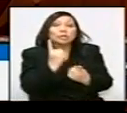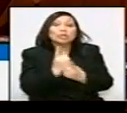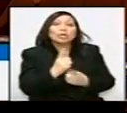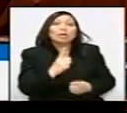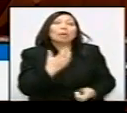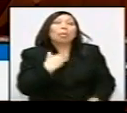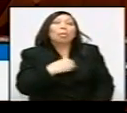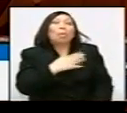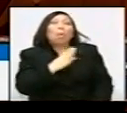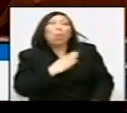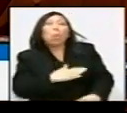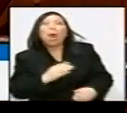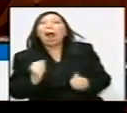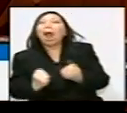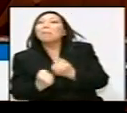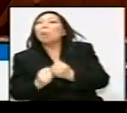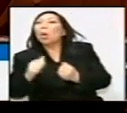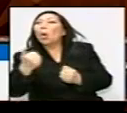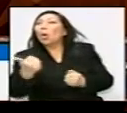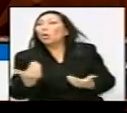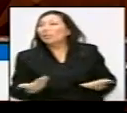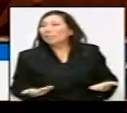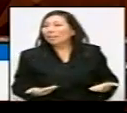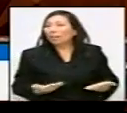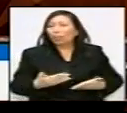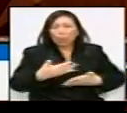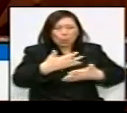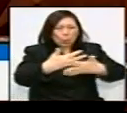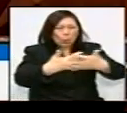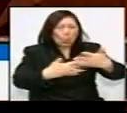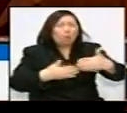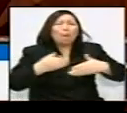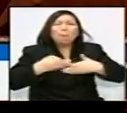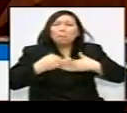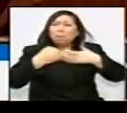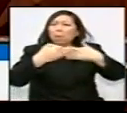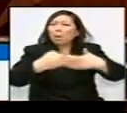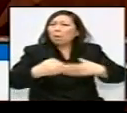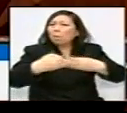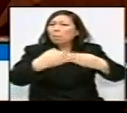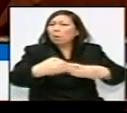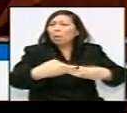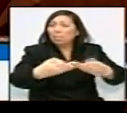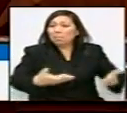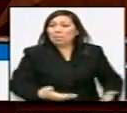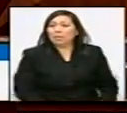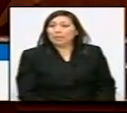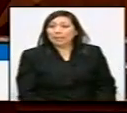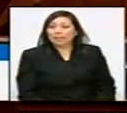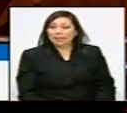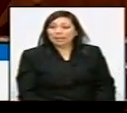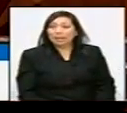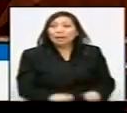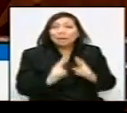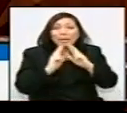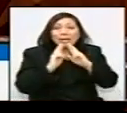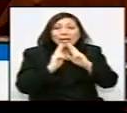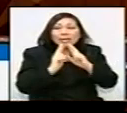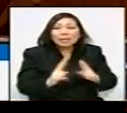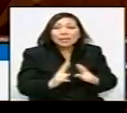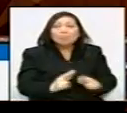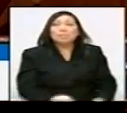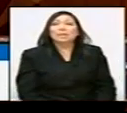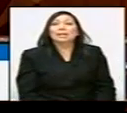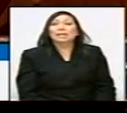LOBIS. La implementación de este registro ha sido largamente postergada en nuestro país, a pesar de las recomendaciones